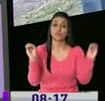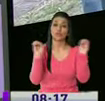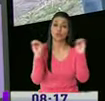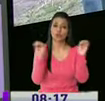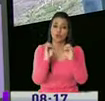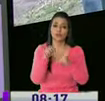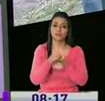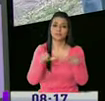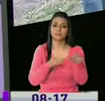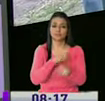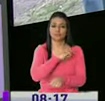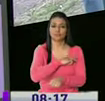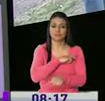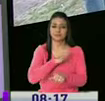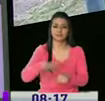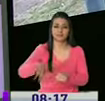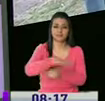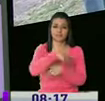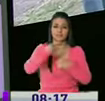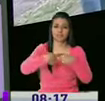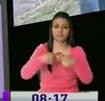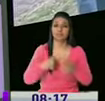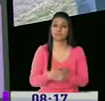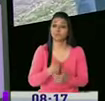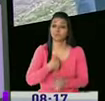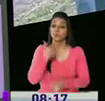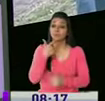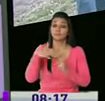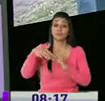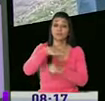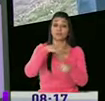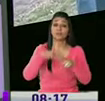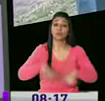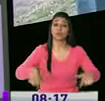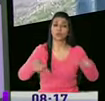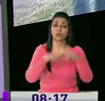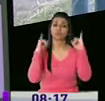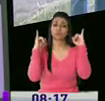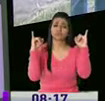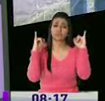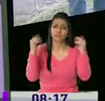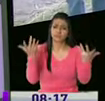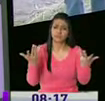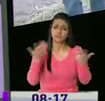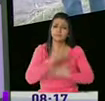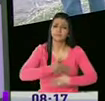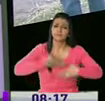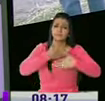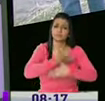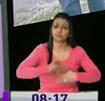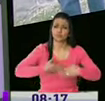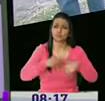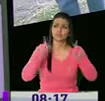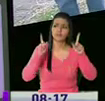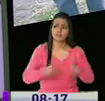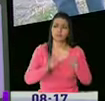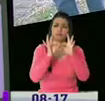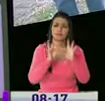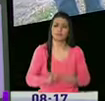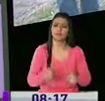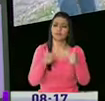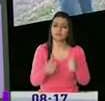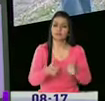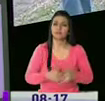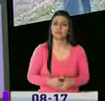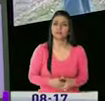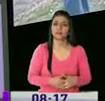las administraciones zonales. Roberto. Siempre lo hemos dicho, el parque es la zona de recreación del sector y hay que estar en buen cuidado y buen aspecto.